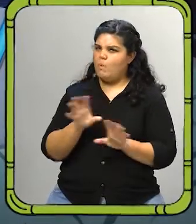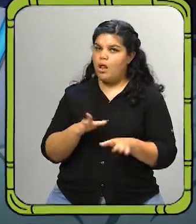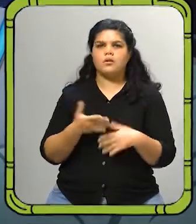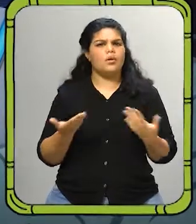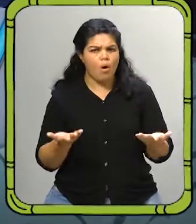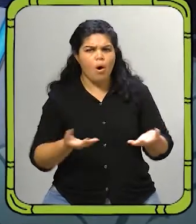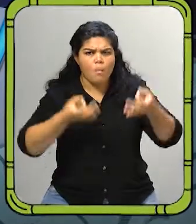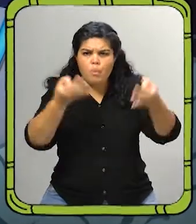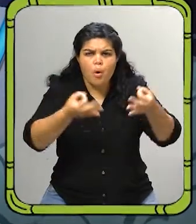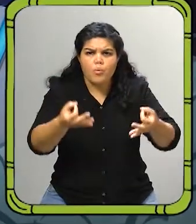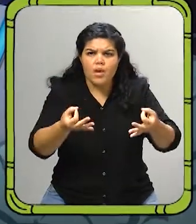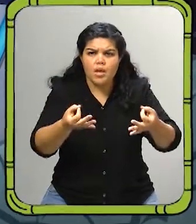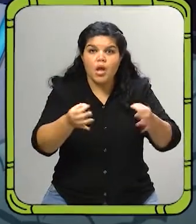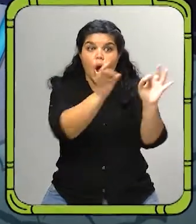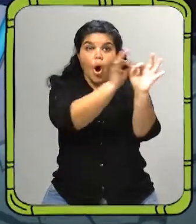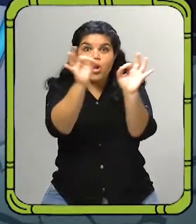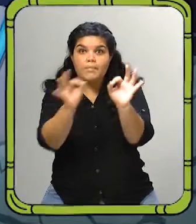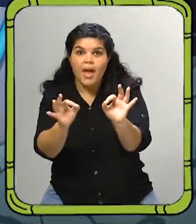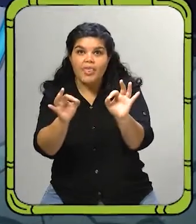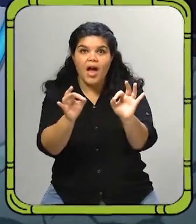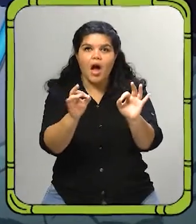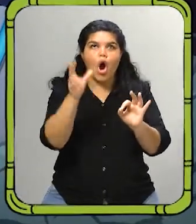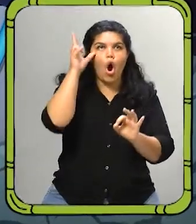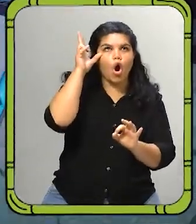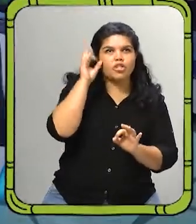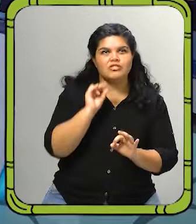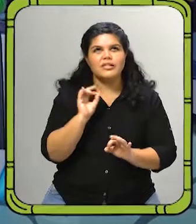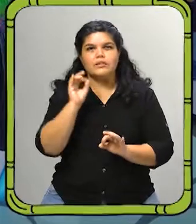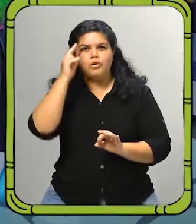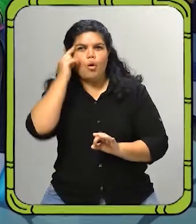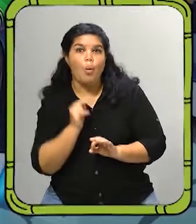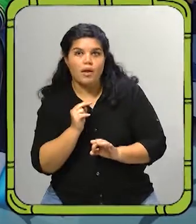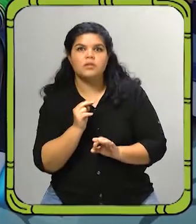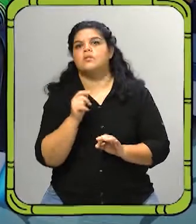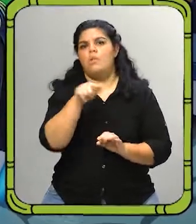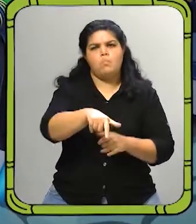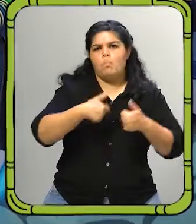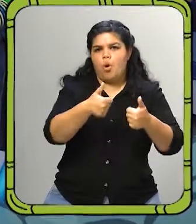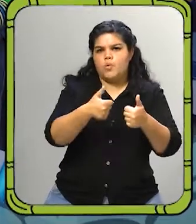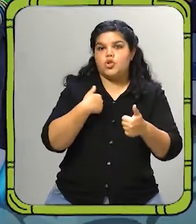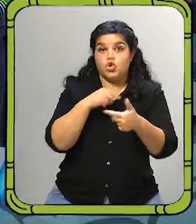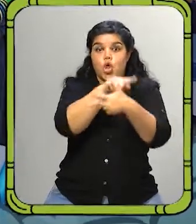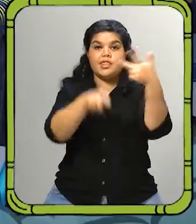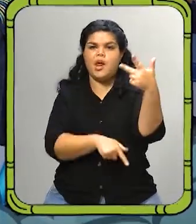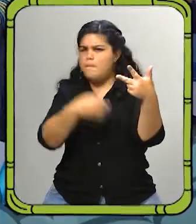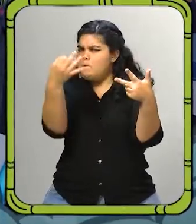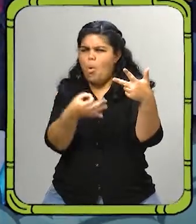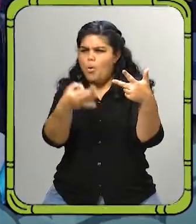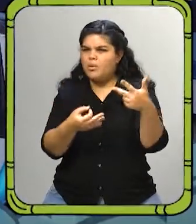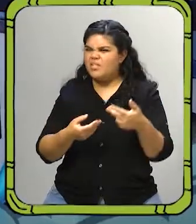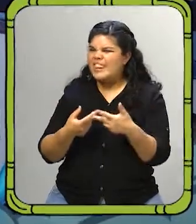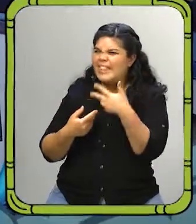80, 90 disciplinas que son, hay como tres que entendí re bien. ¿Tres? Tres. Tres.